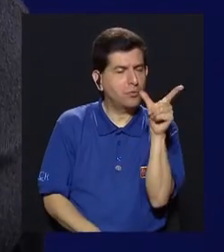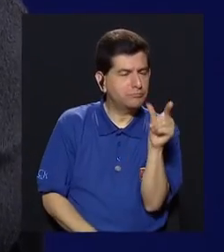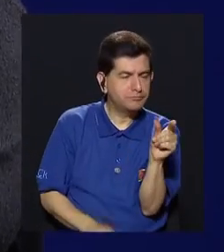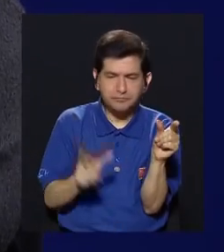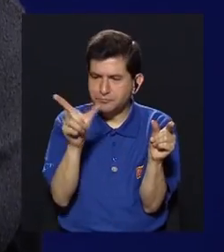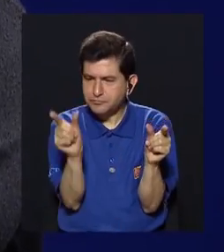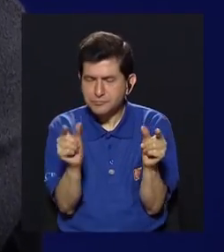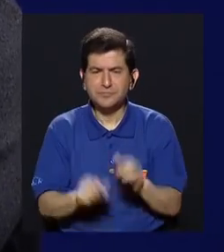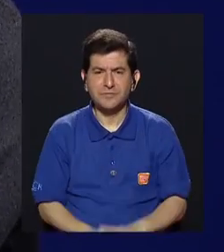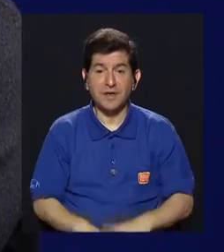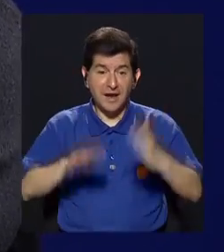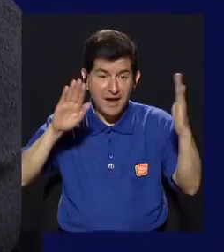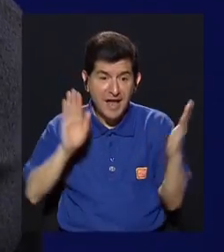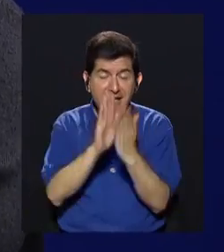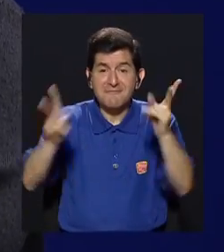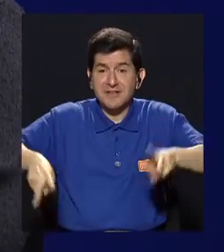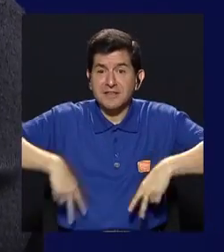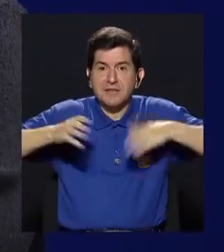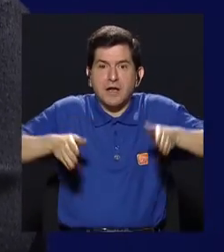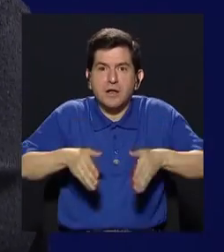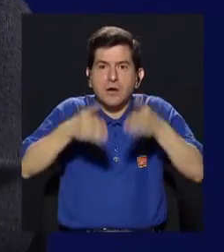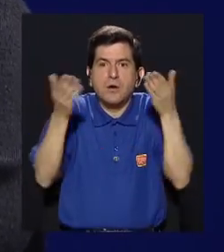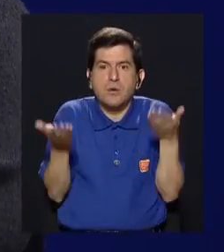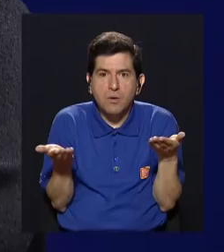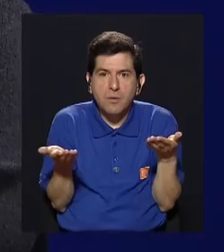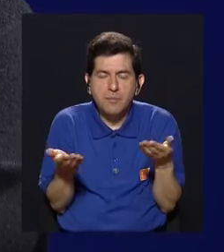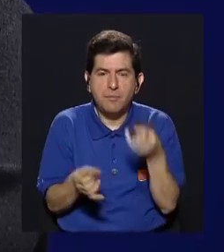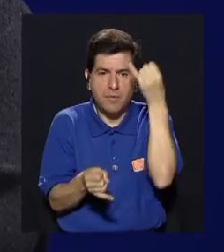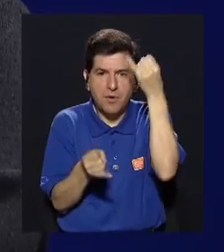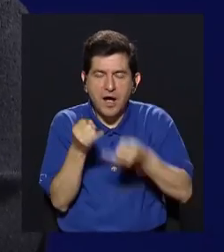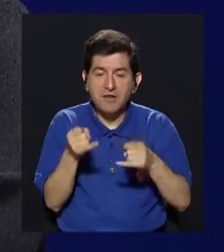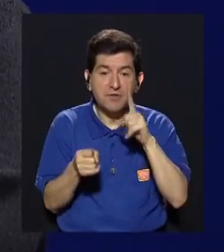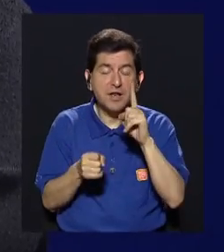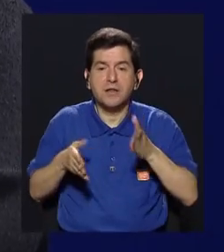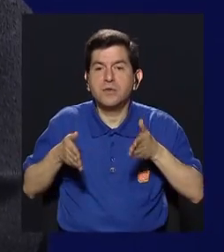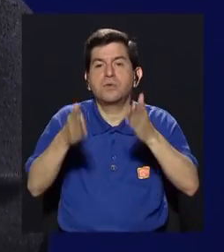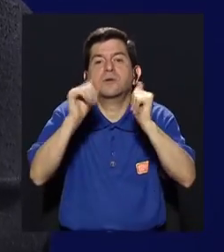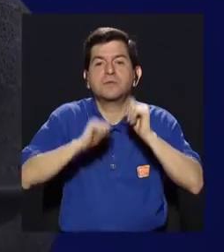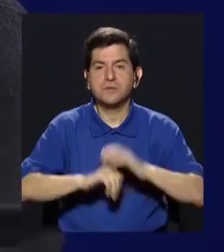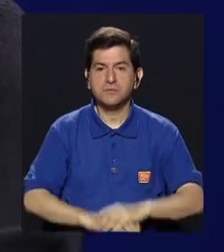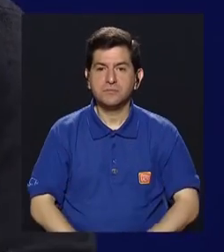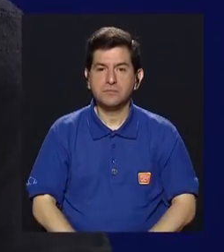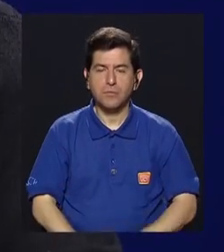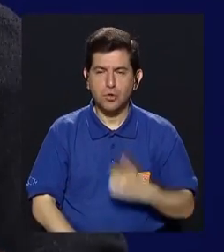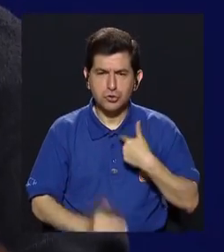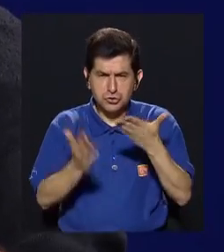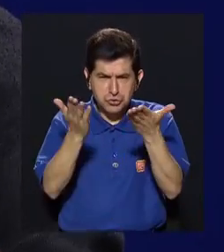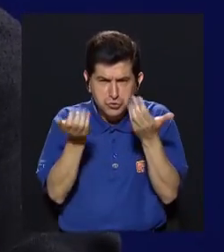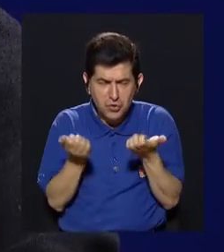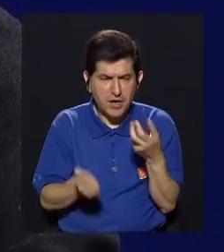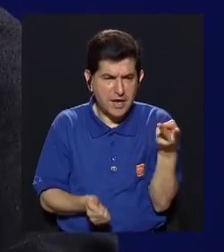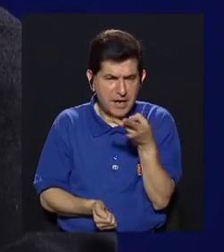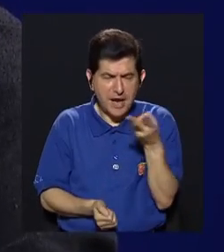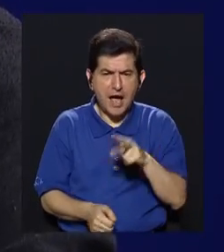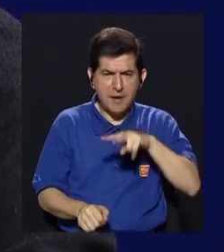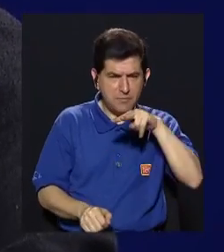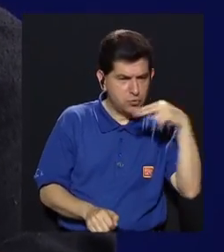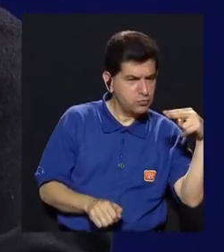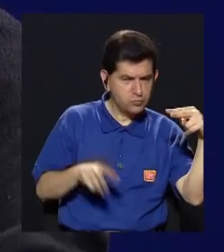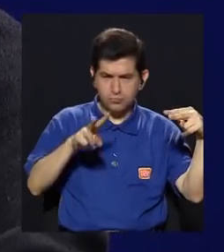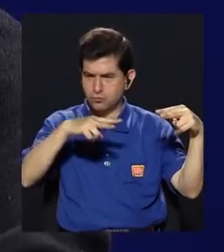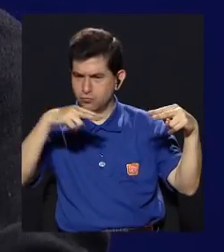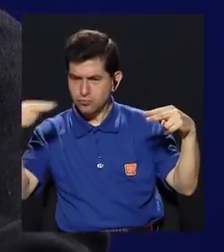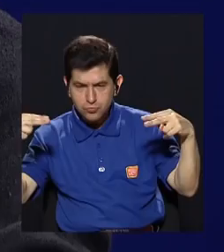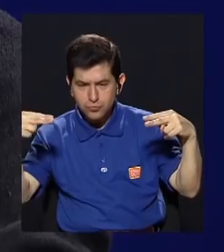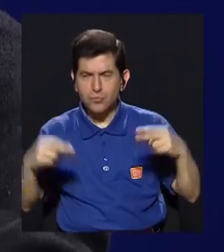pequeño es como se le hace frente a la vida estando al final del camino tanto lo que yo quería que éste que estas dos visiones